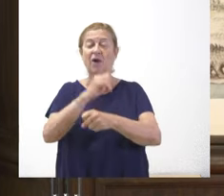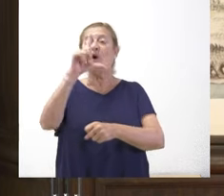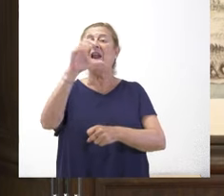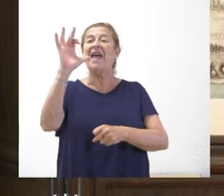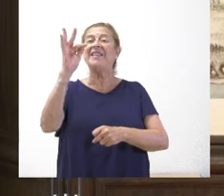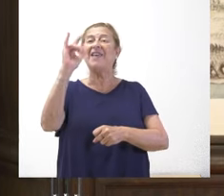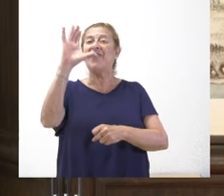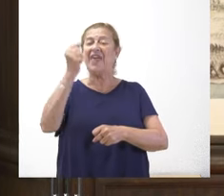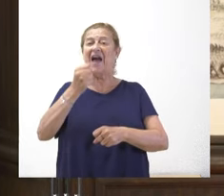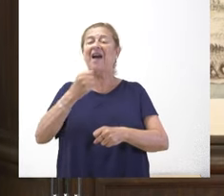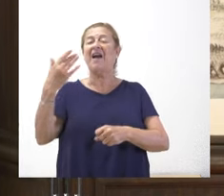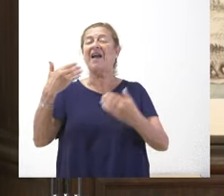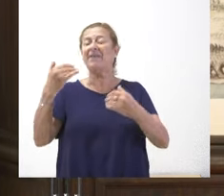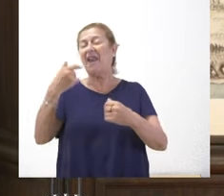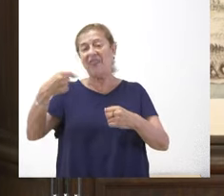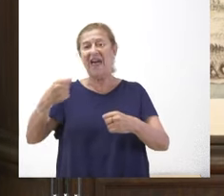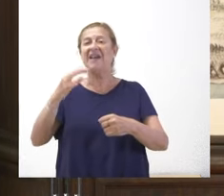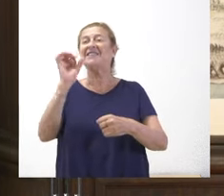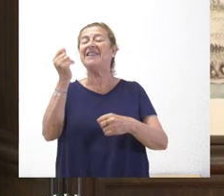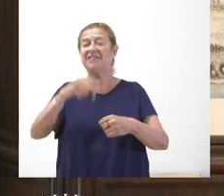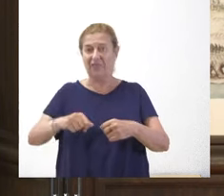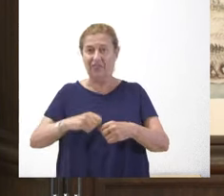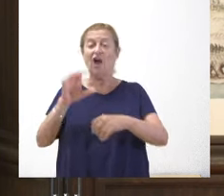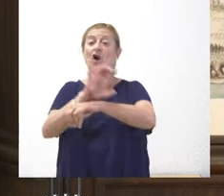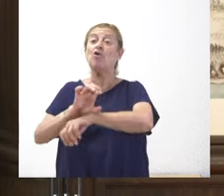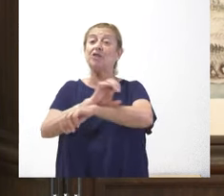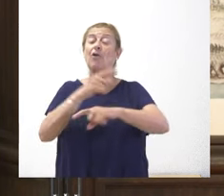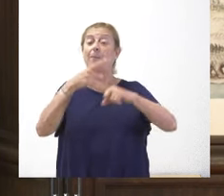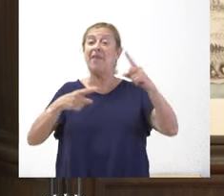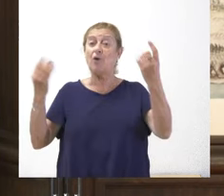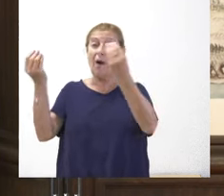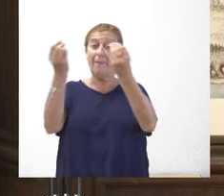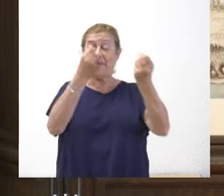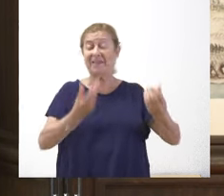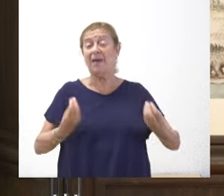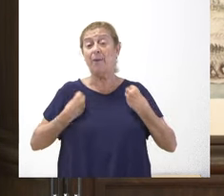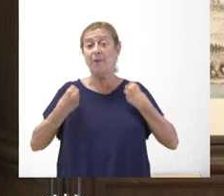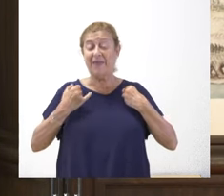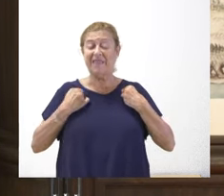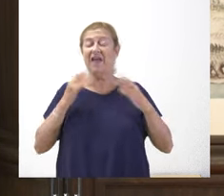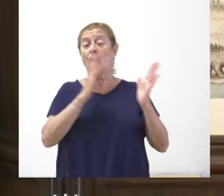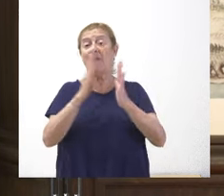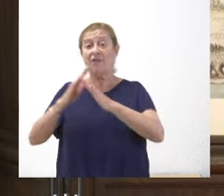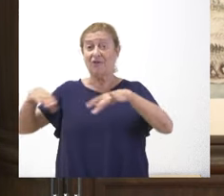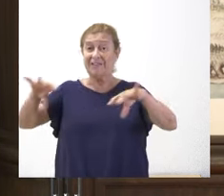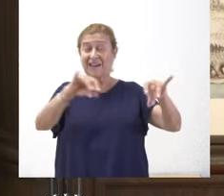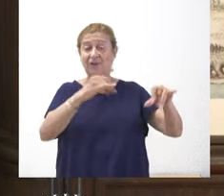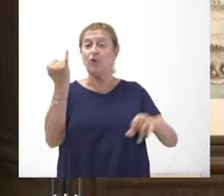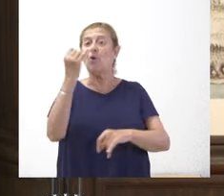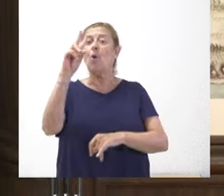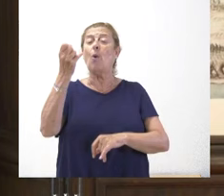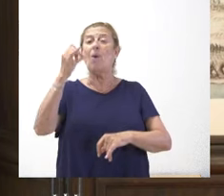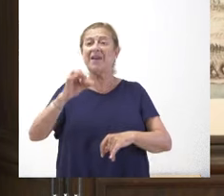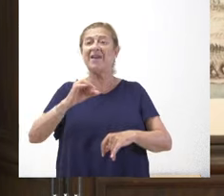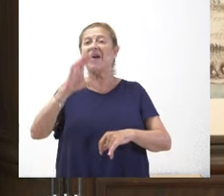García Sánchez consejero de medioambiente y ordenación del territorio Juan Carlos